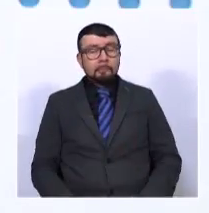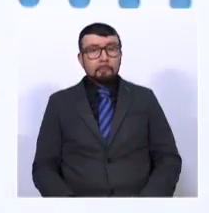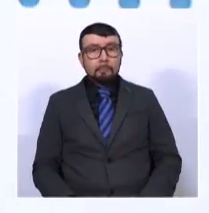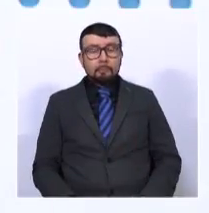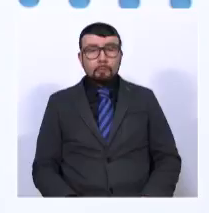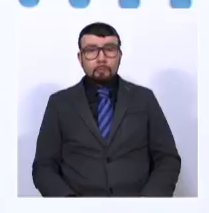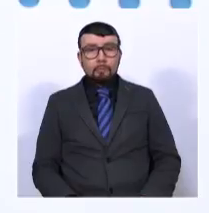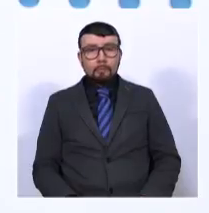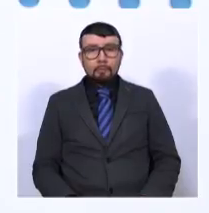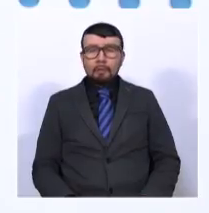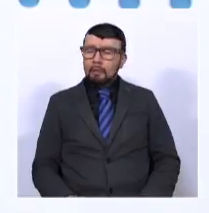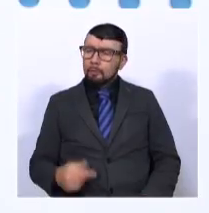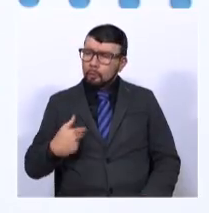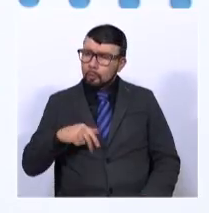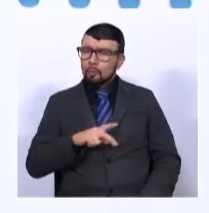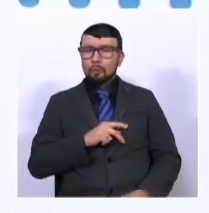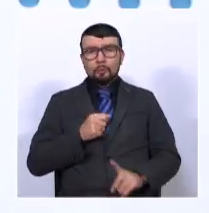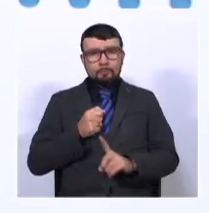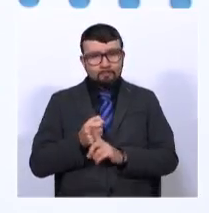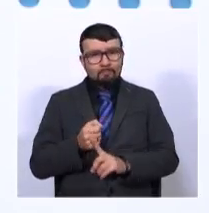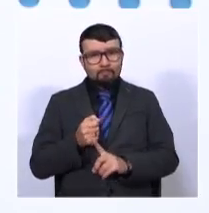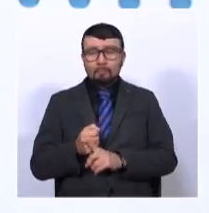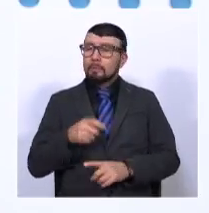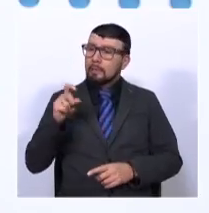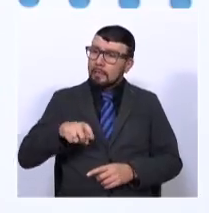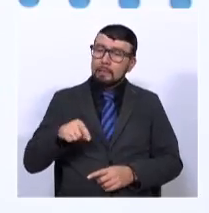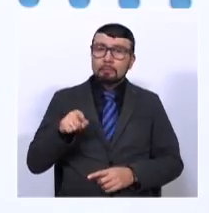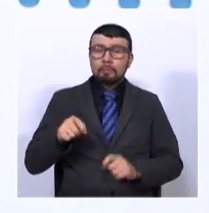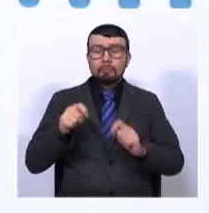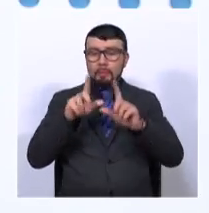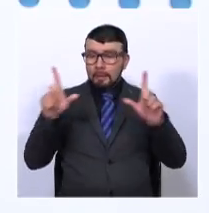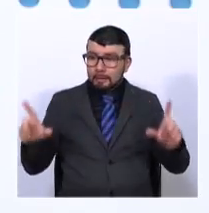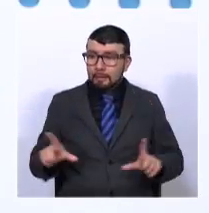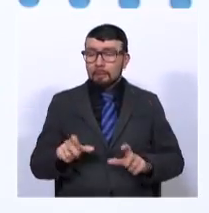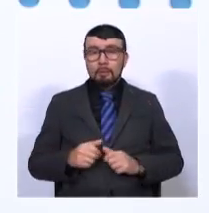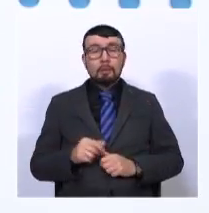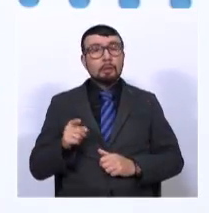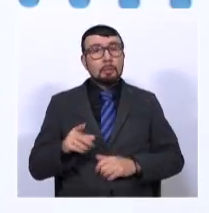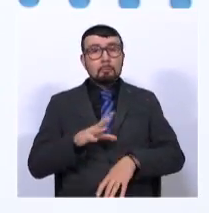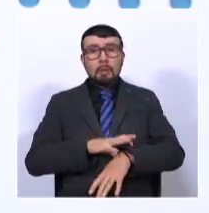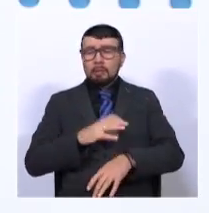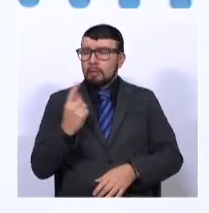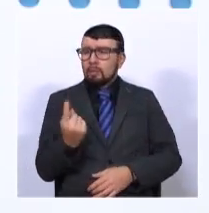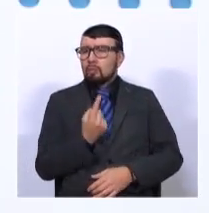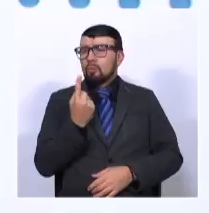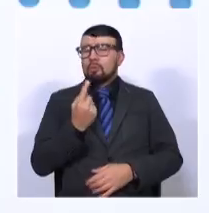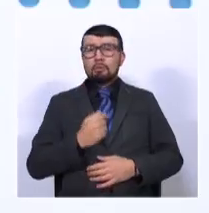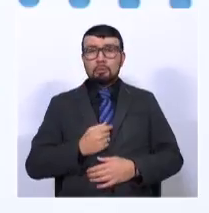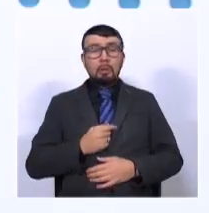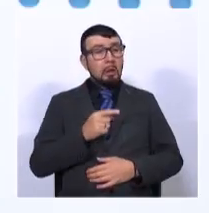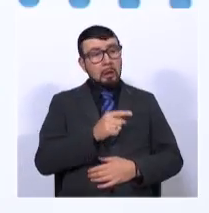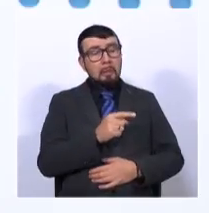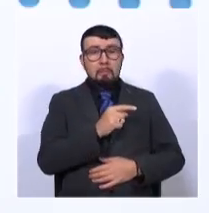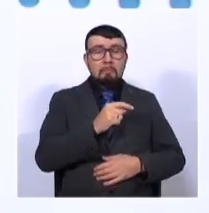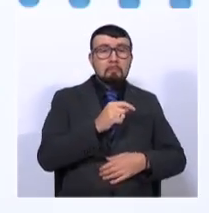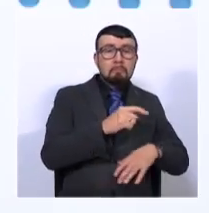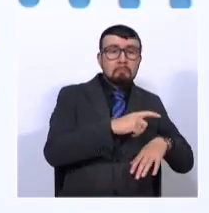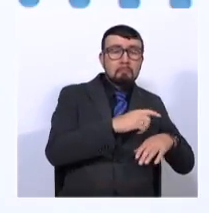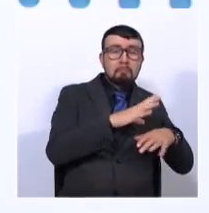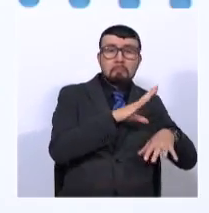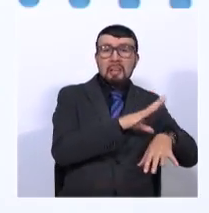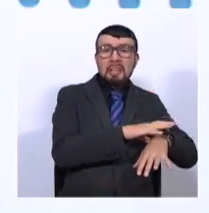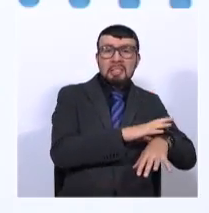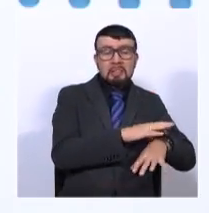no nos cansamos de insistir en que necesitamos exámenes. La medicina es una sola, no existe la medicina alternativa, somos